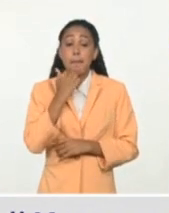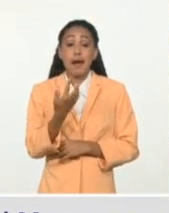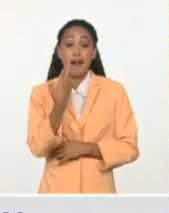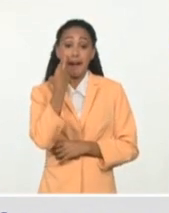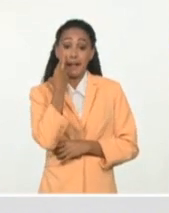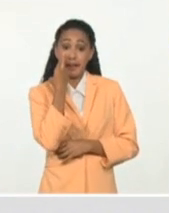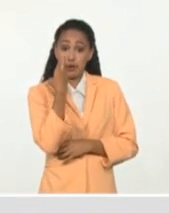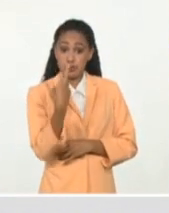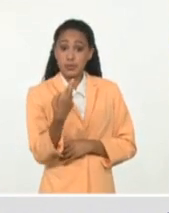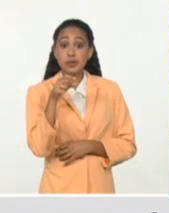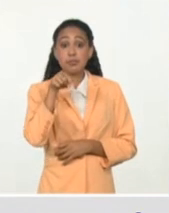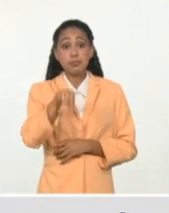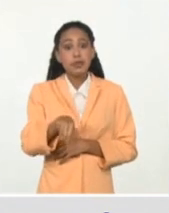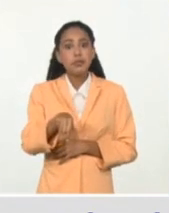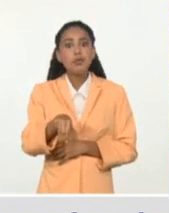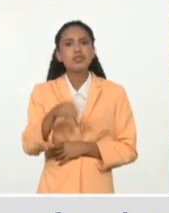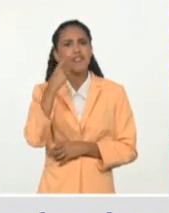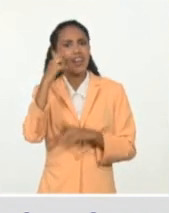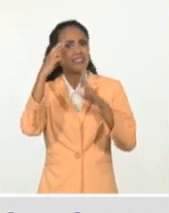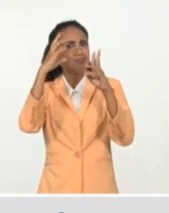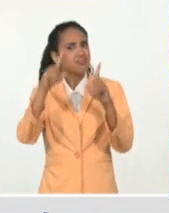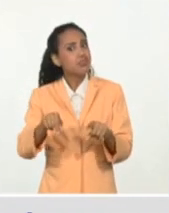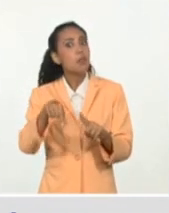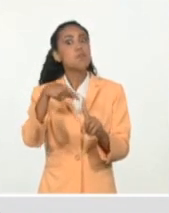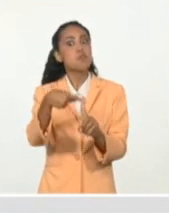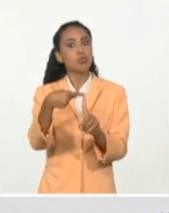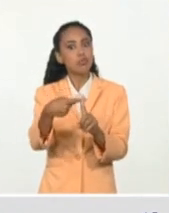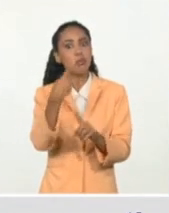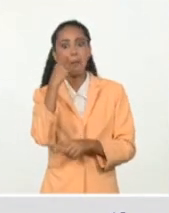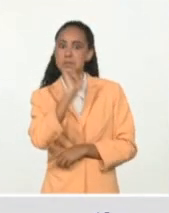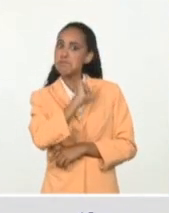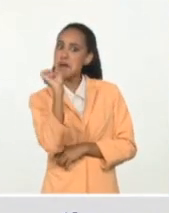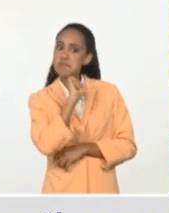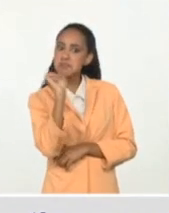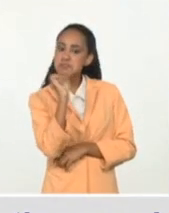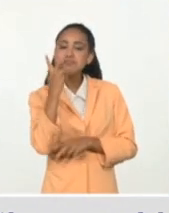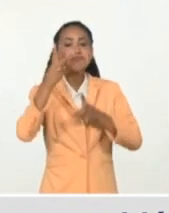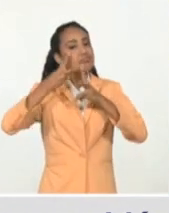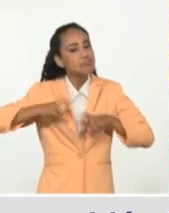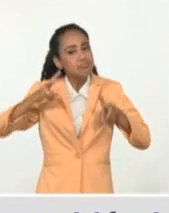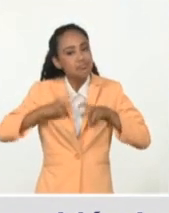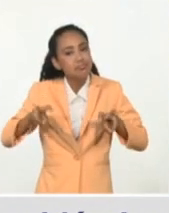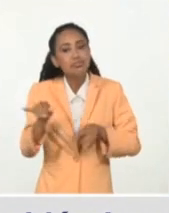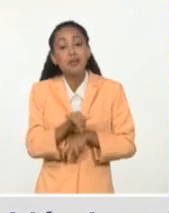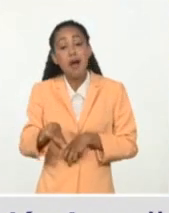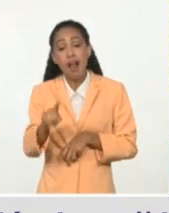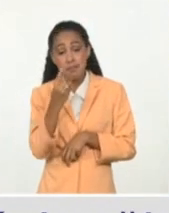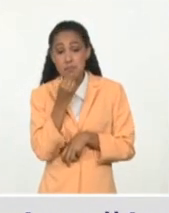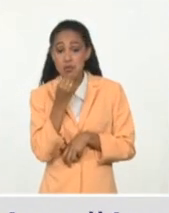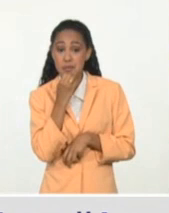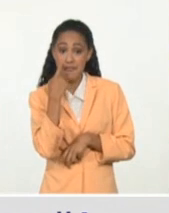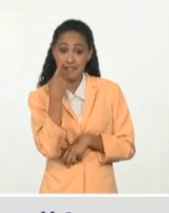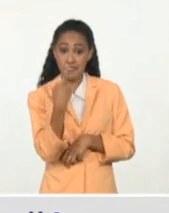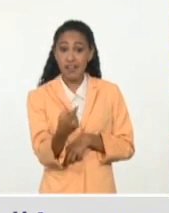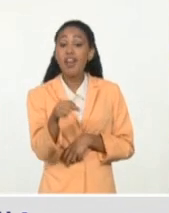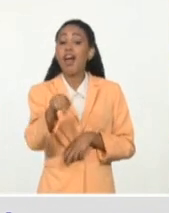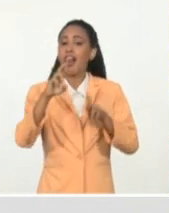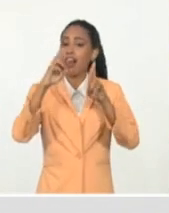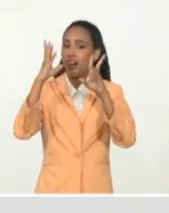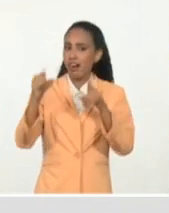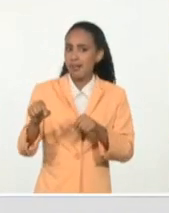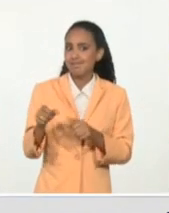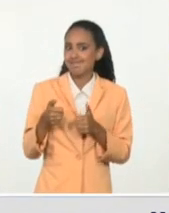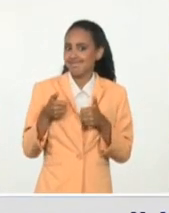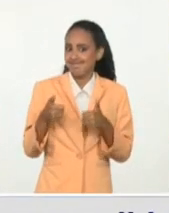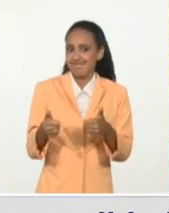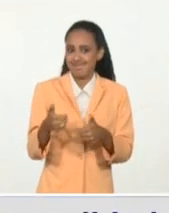los alentadores resultados en materia investigativa, lo veíamos, los resultados son bien